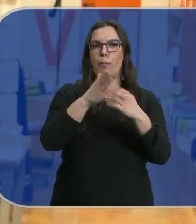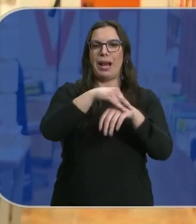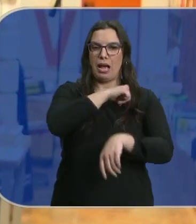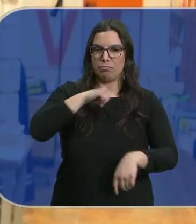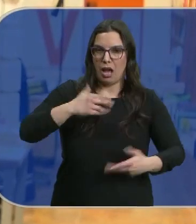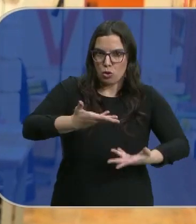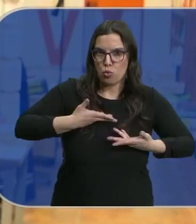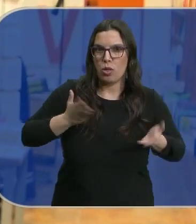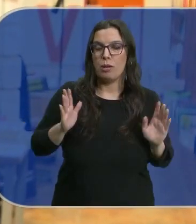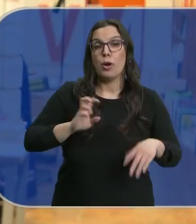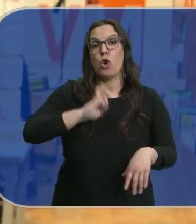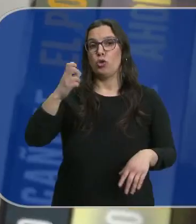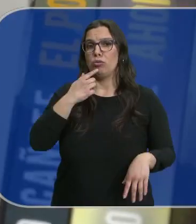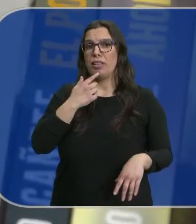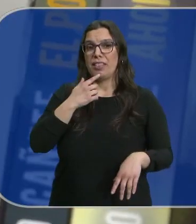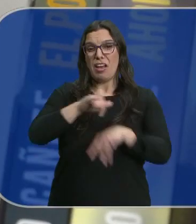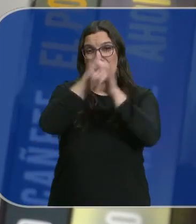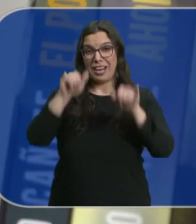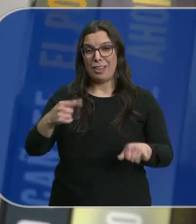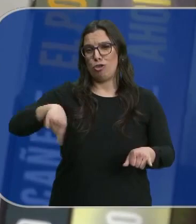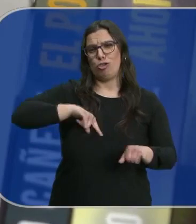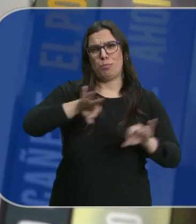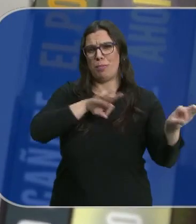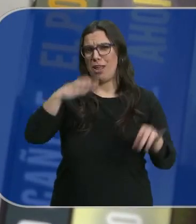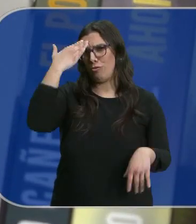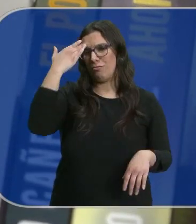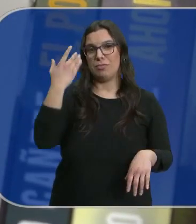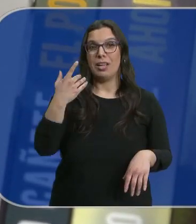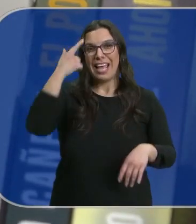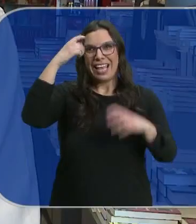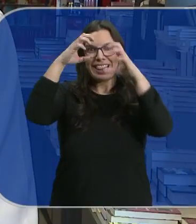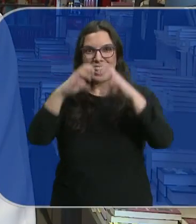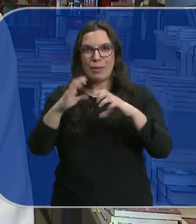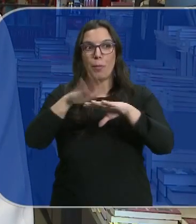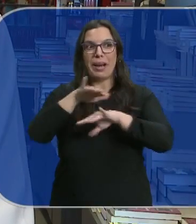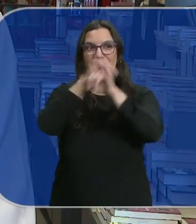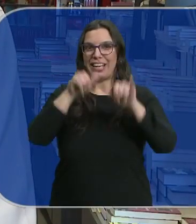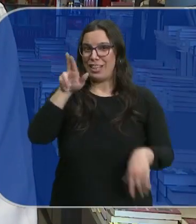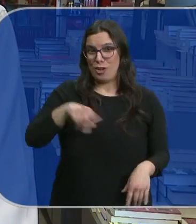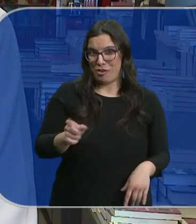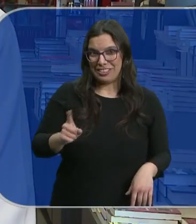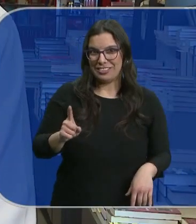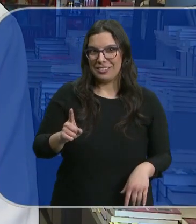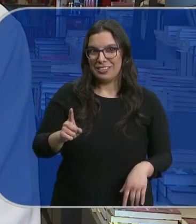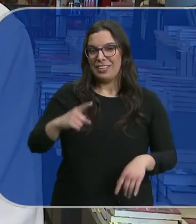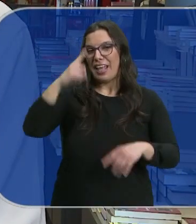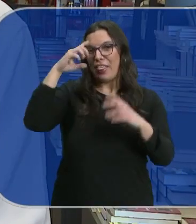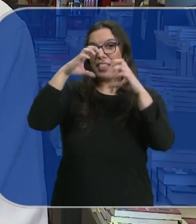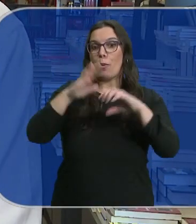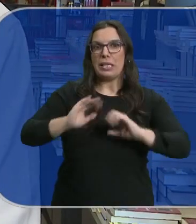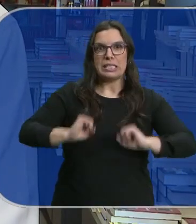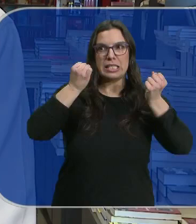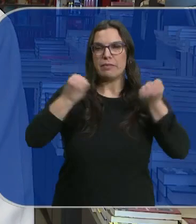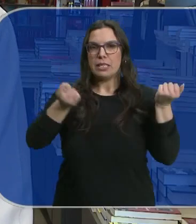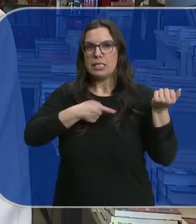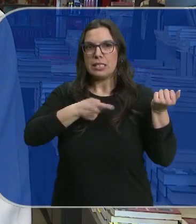algunos aseguran que no estamos preparados para ser felices. Nuestro cerebro no está diseñado para la felicidad, está diseñado para la supervivencia y